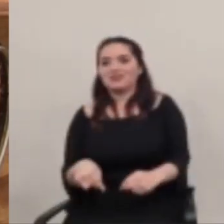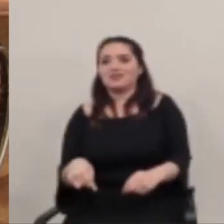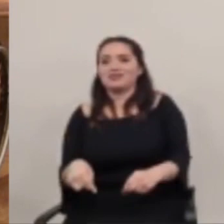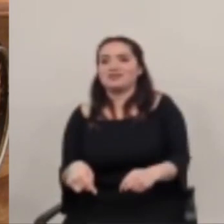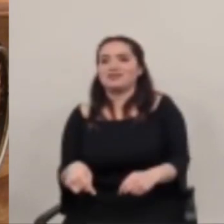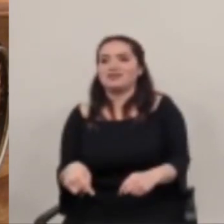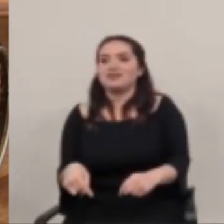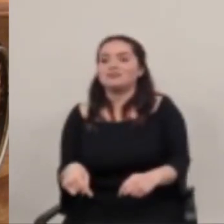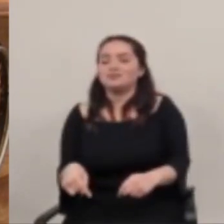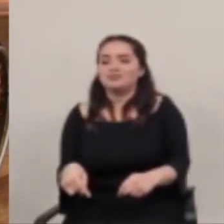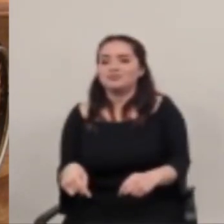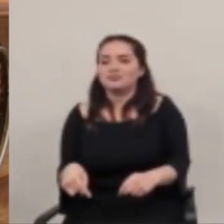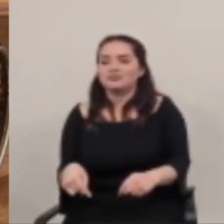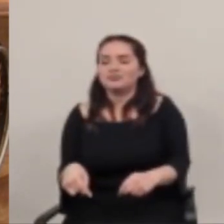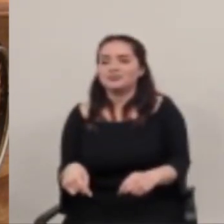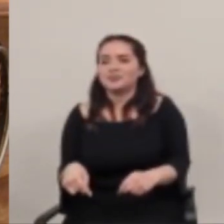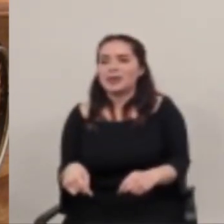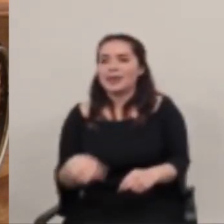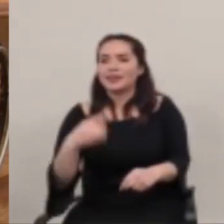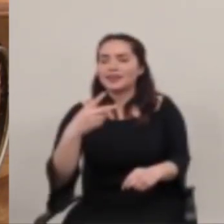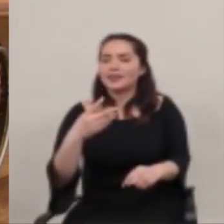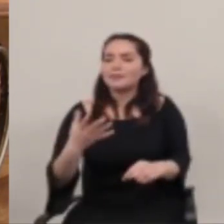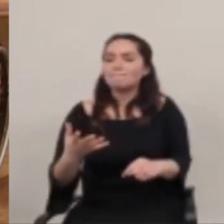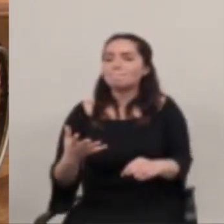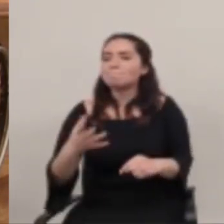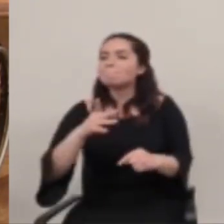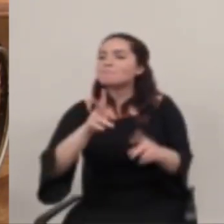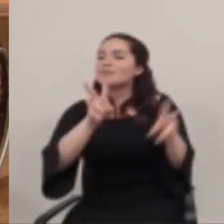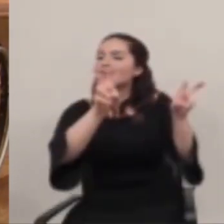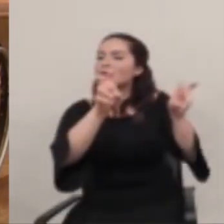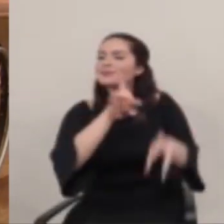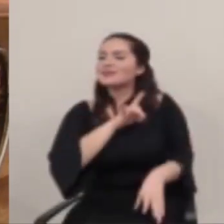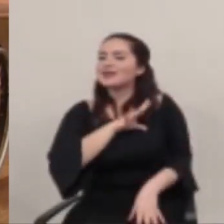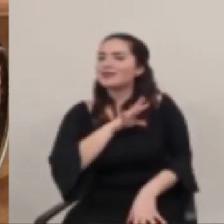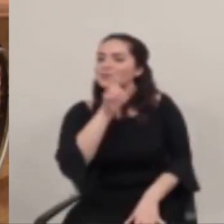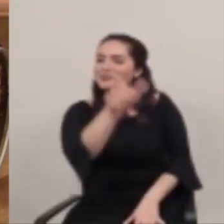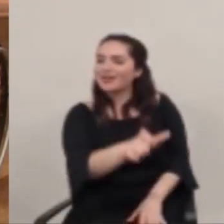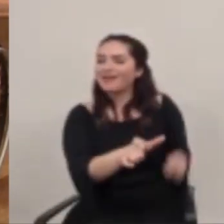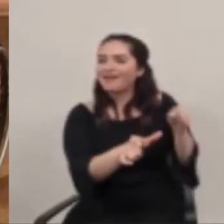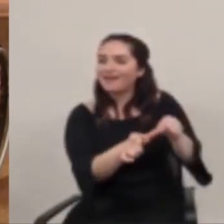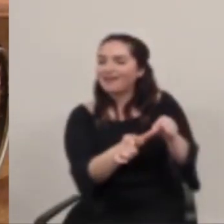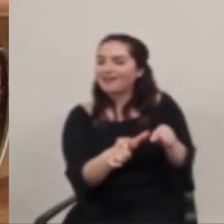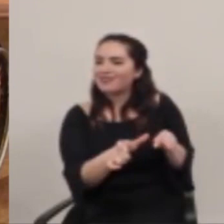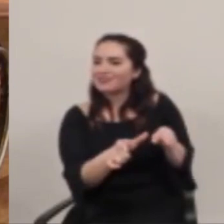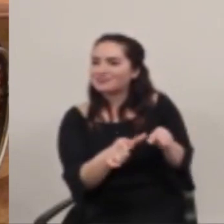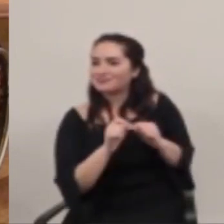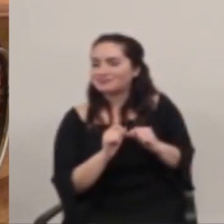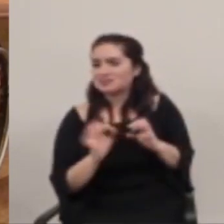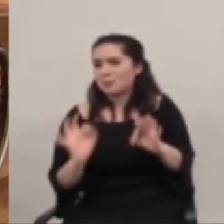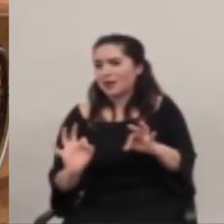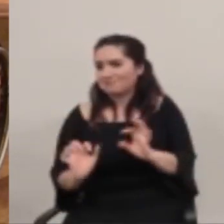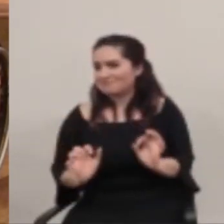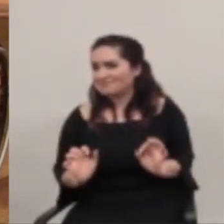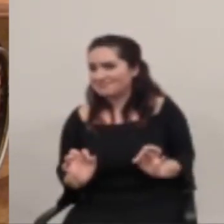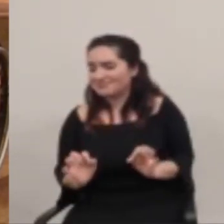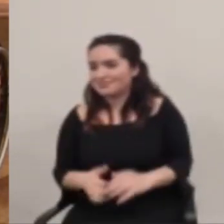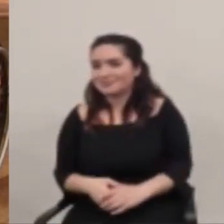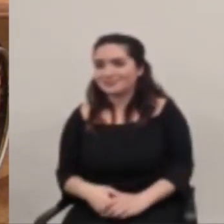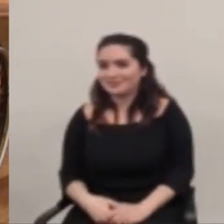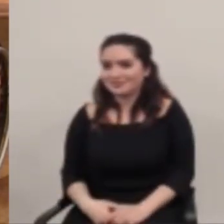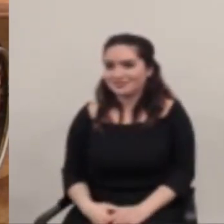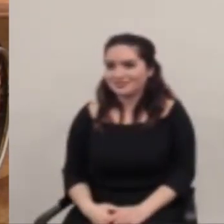el desempeño de el equipo chileno, para no decirle team, digamos, porque un poquito, pues, a mí no me gusta,